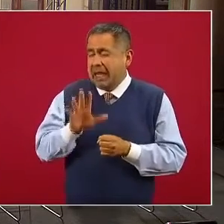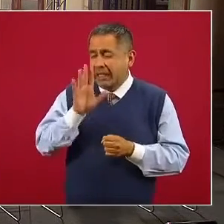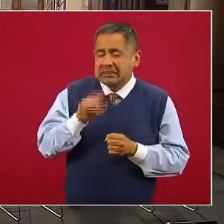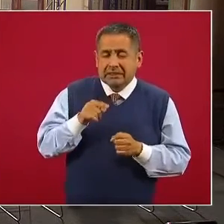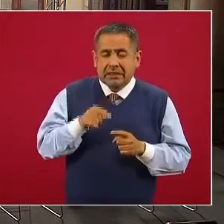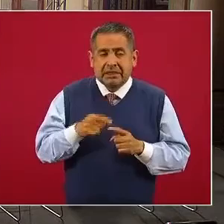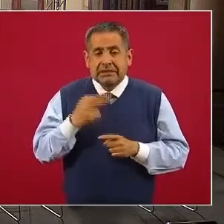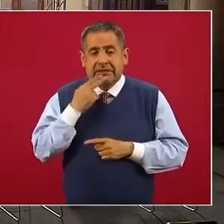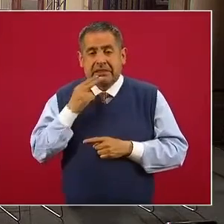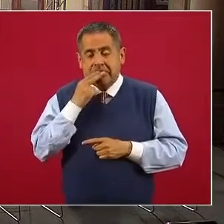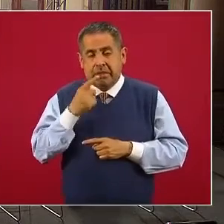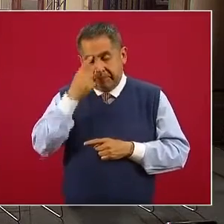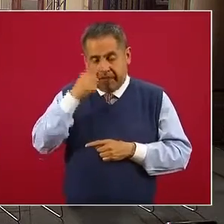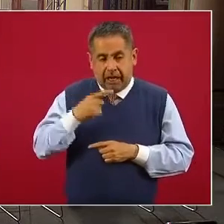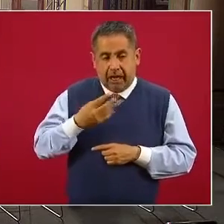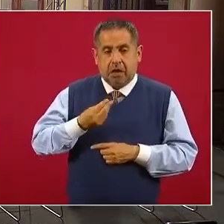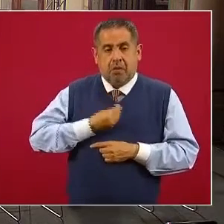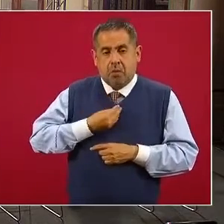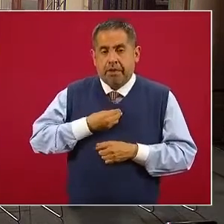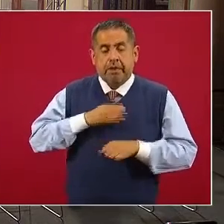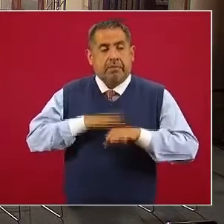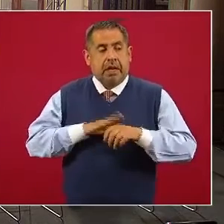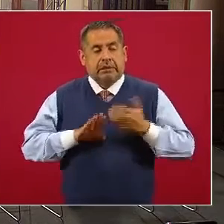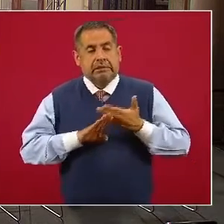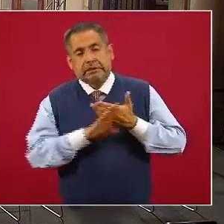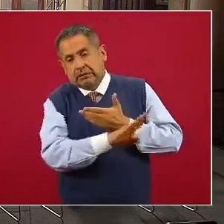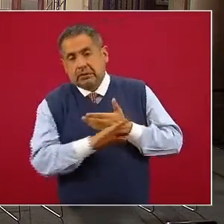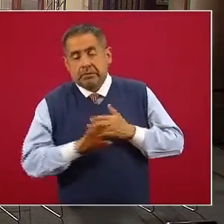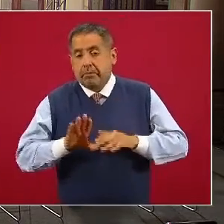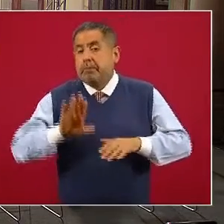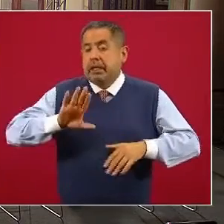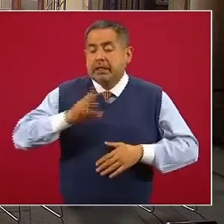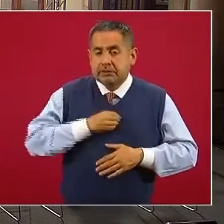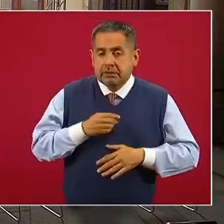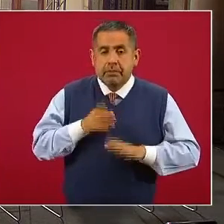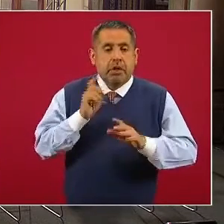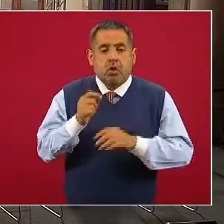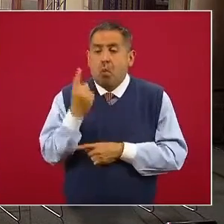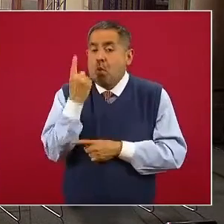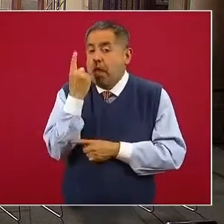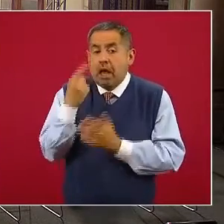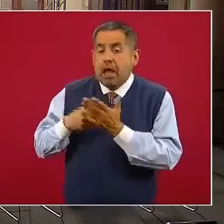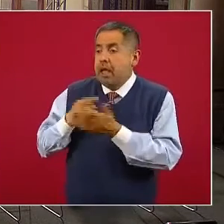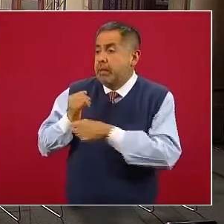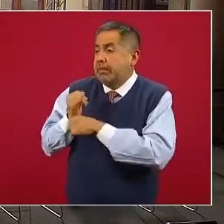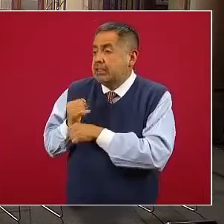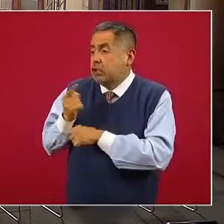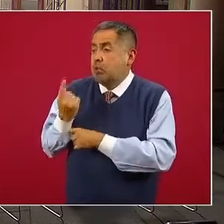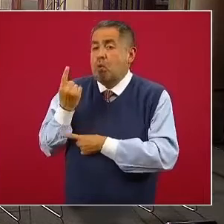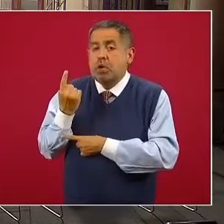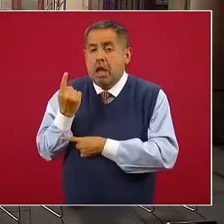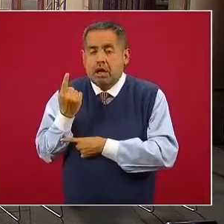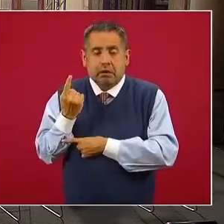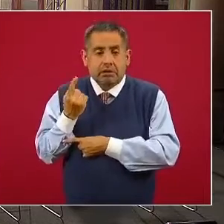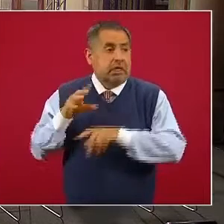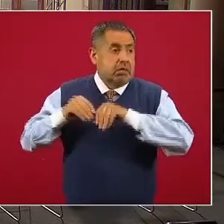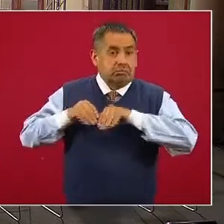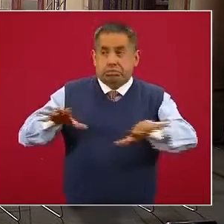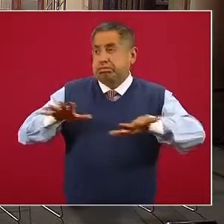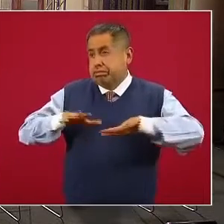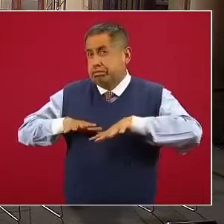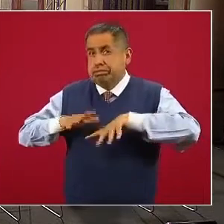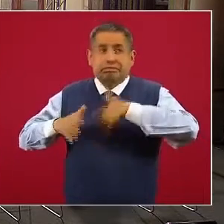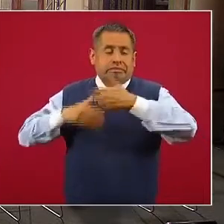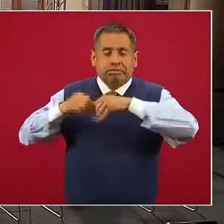cruzada, confiera resistencia hacia el COVID. Lo mismo, es un solo estudio, aunque haya salido por múltiples medios